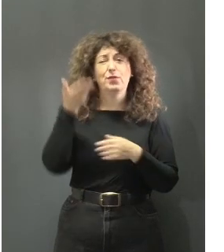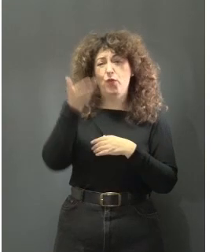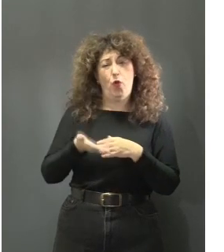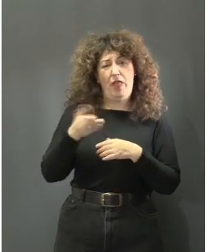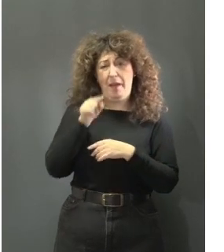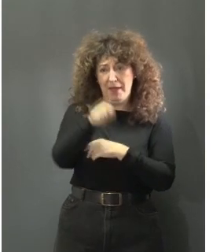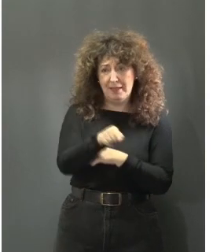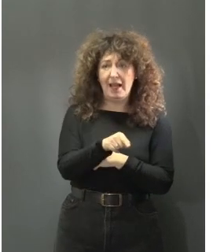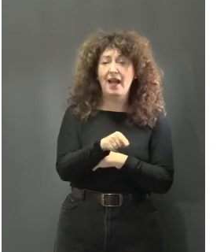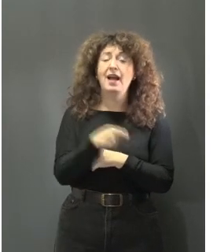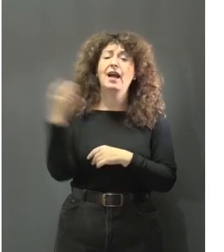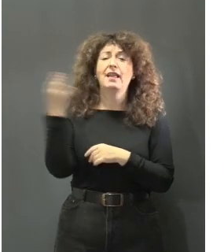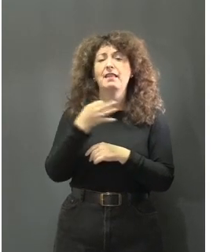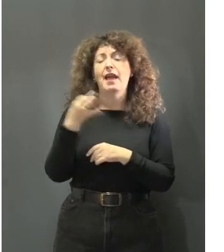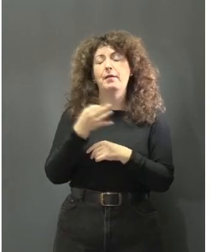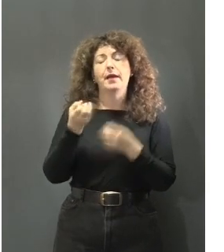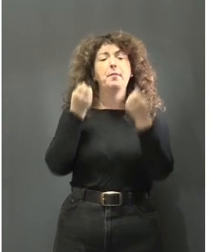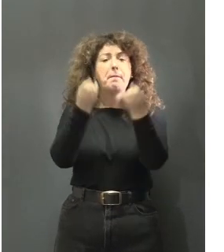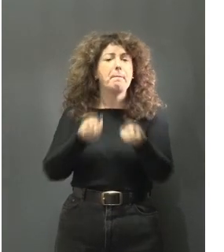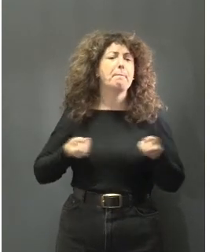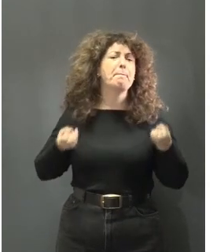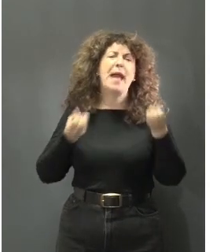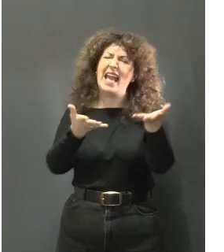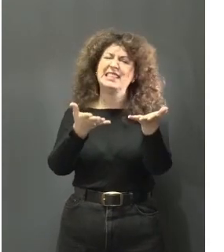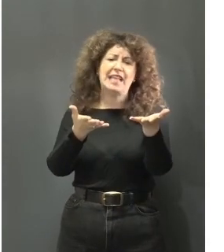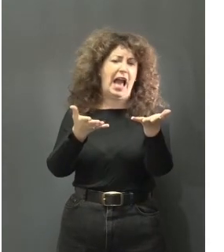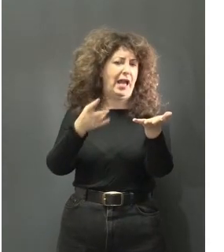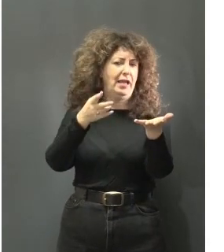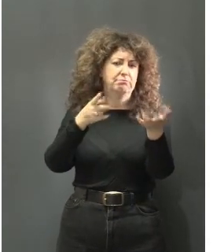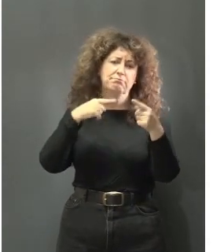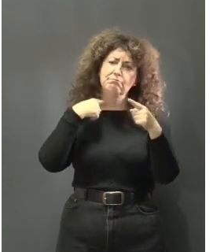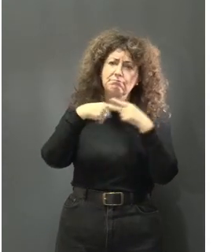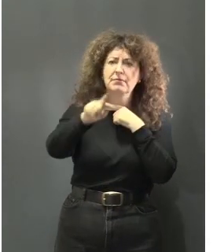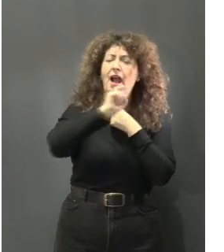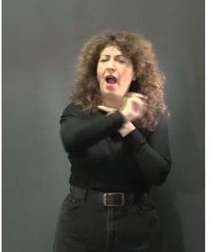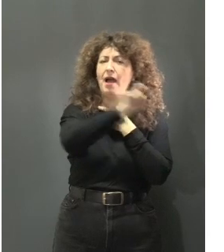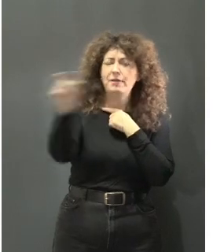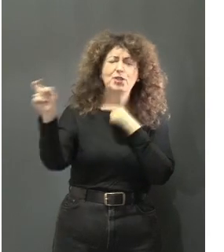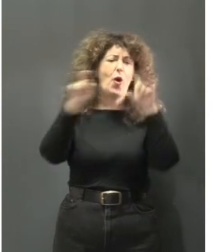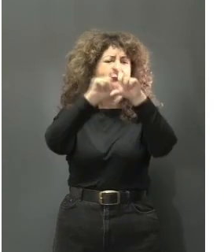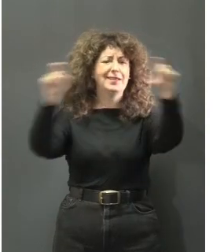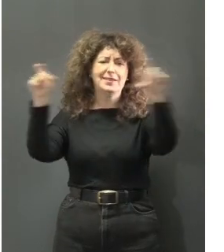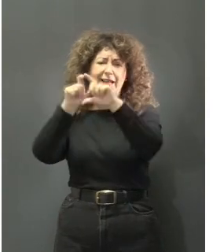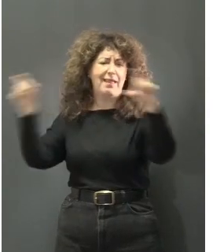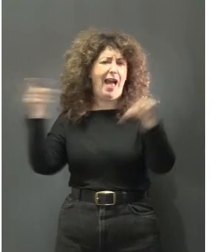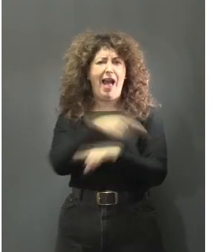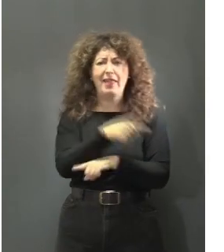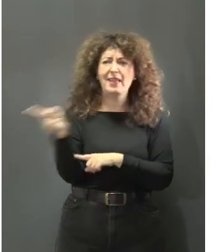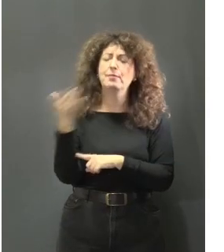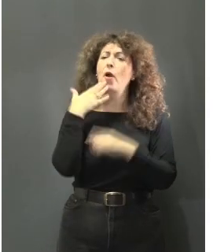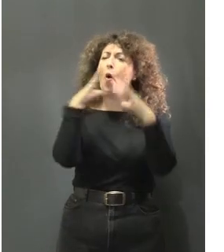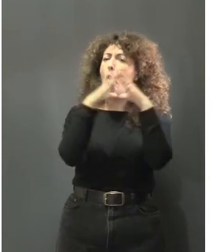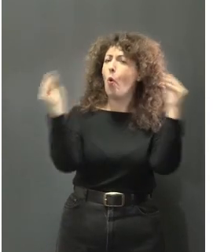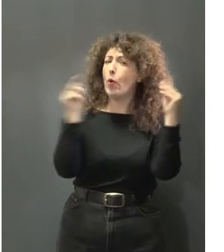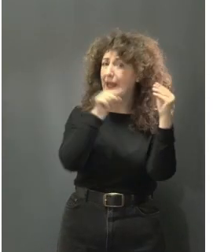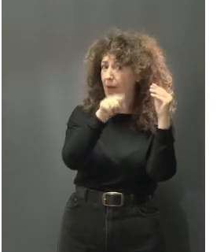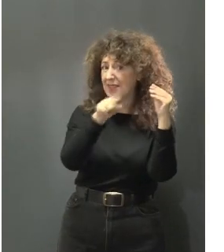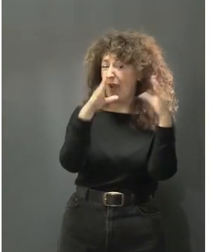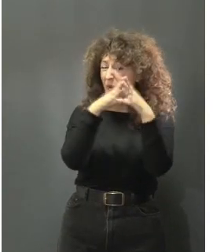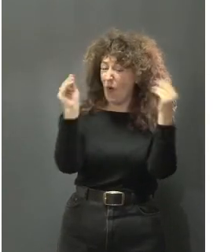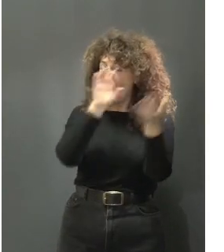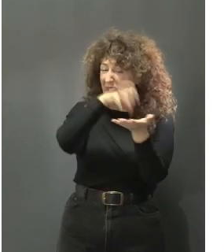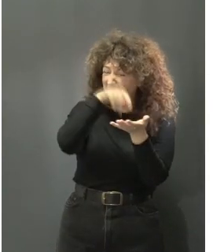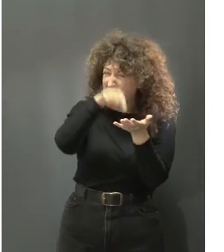fundamental, mensaje a todas las entidades, desde universidades, que se está haciendo dentro de los programas